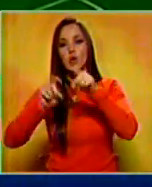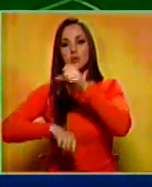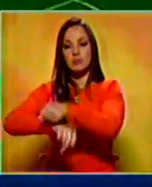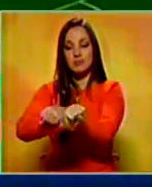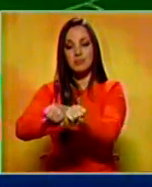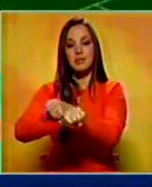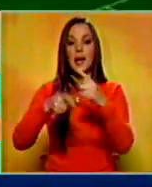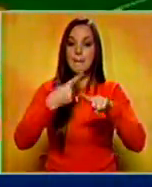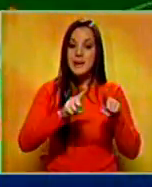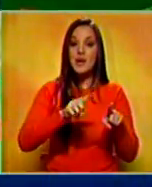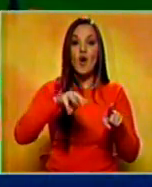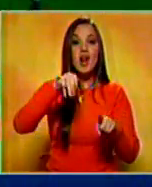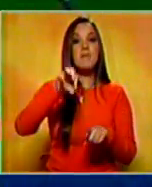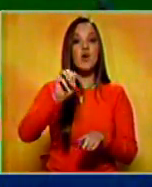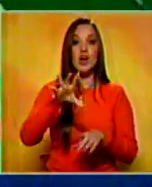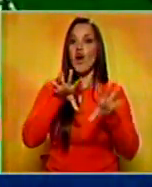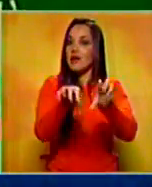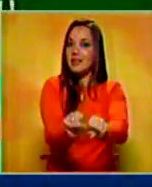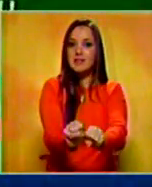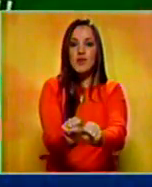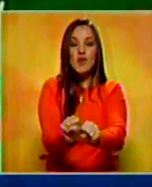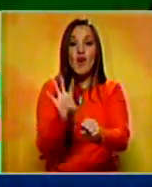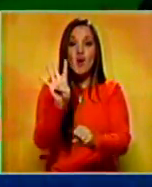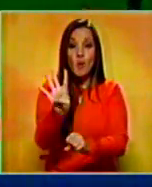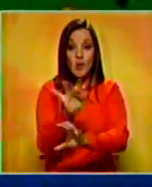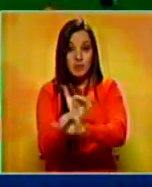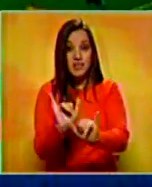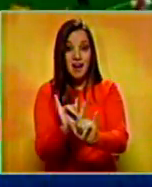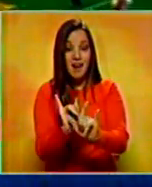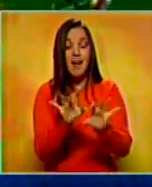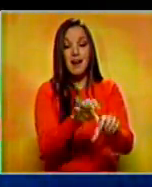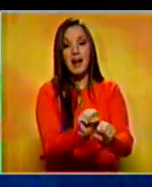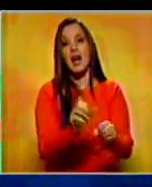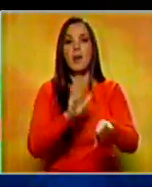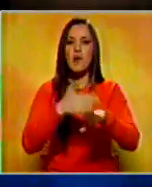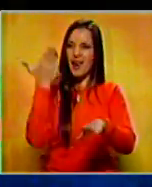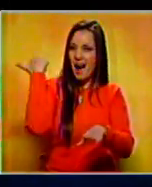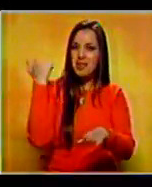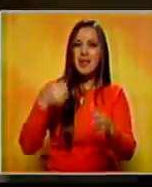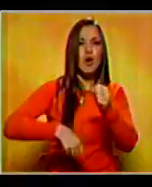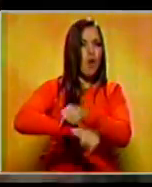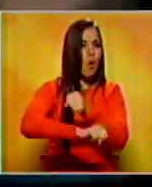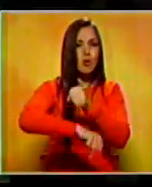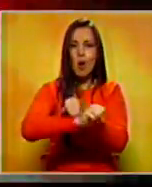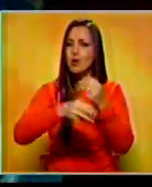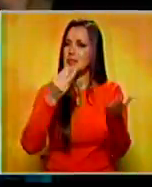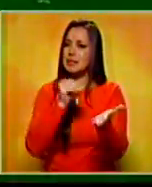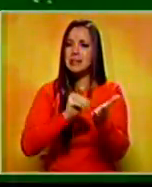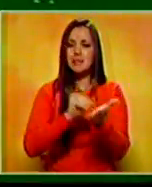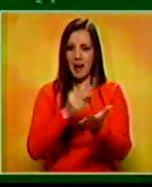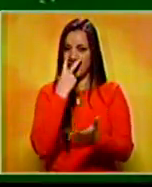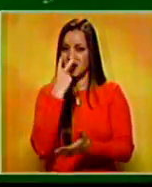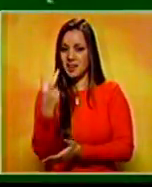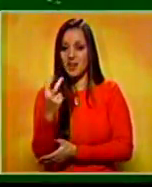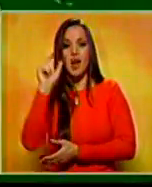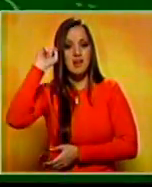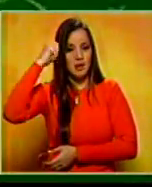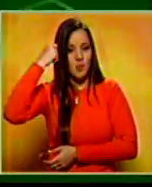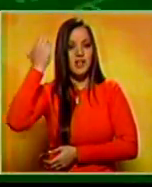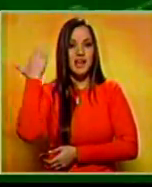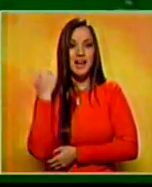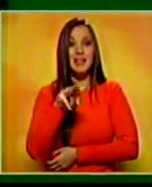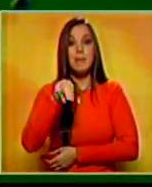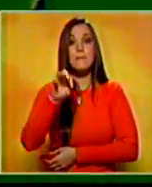Mónaco había asegurado su boleto a los cuartos de final por haber anotado más goles en la condición de visitante. Recuerden que en la ida, el Mónaco